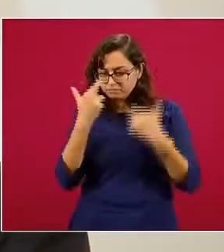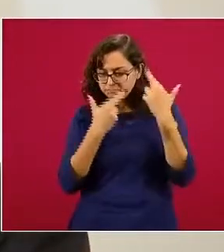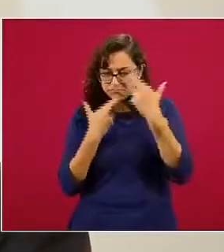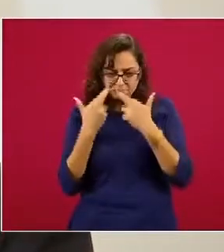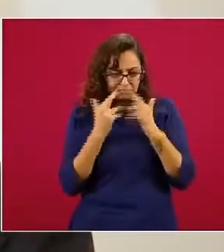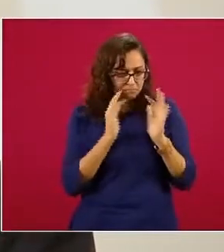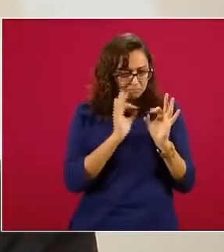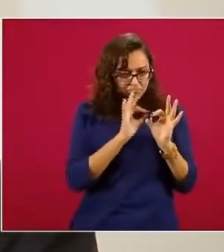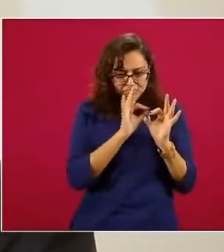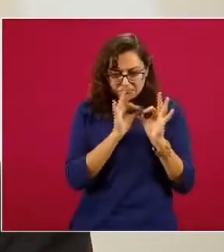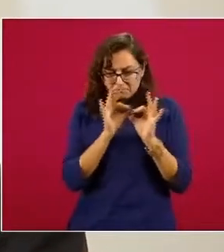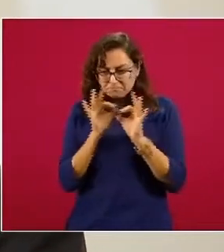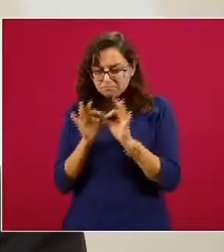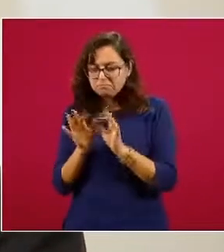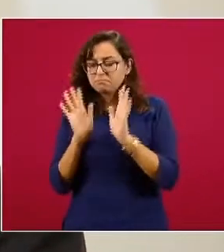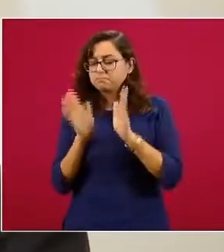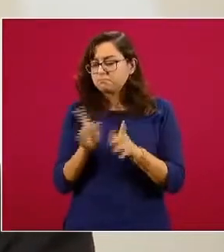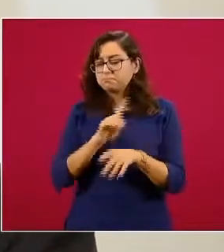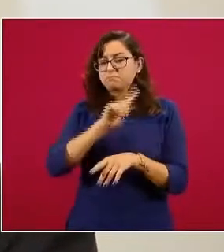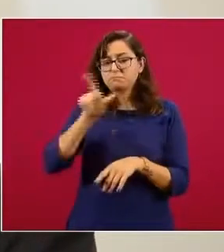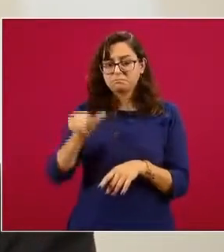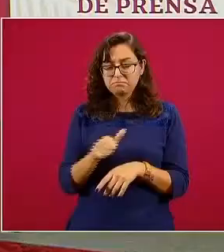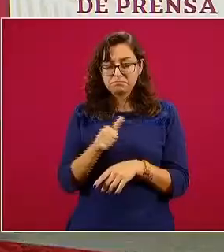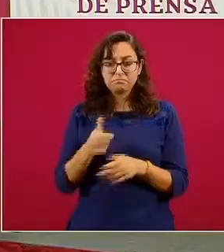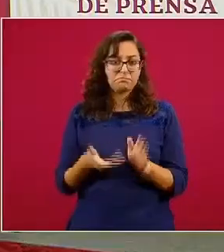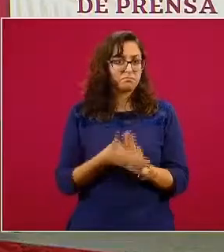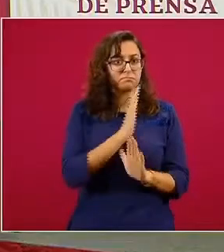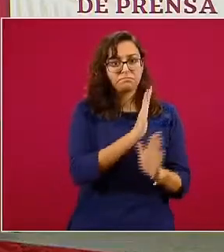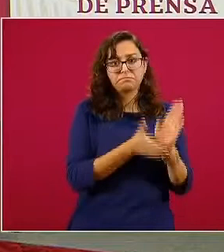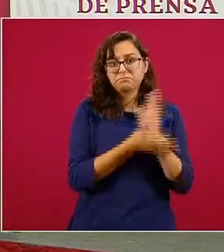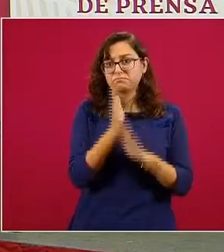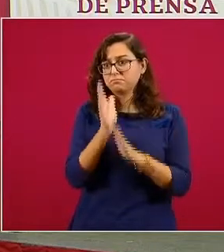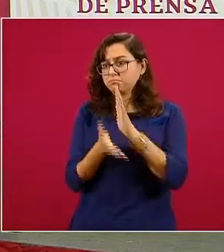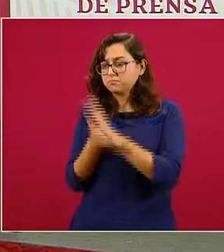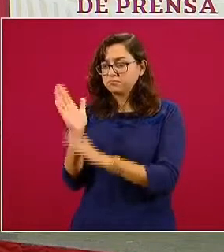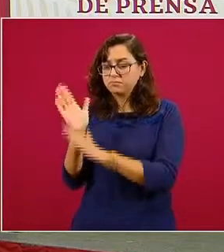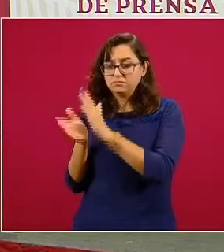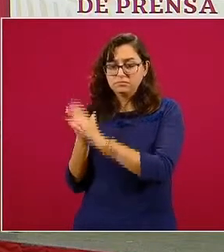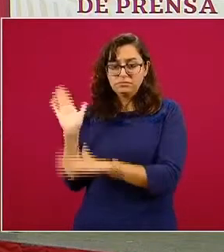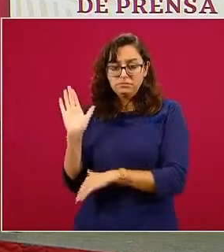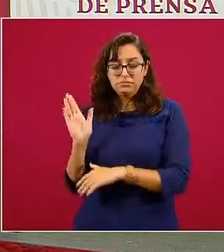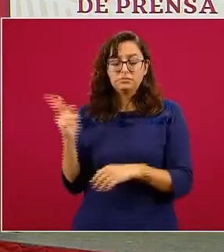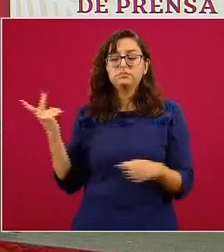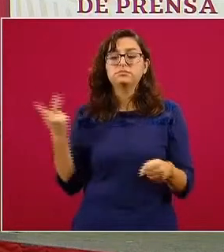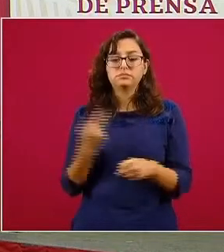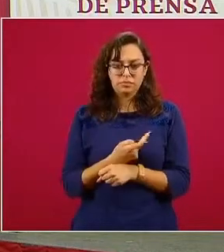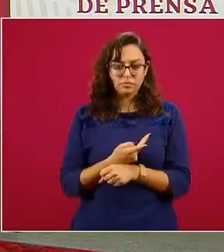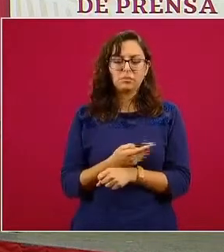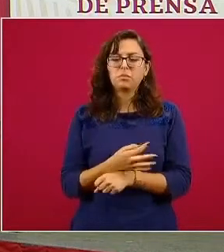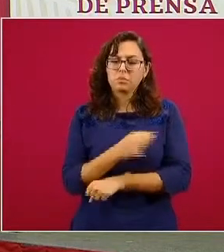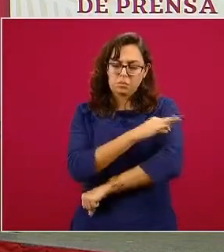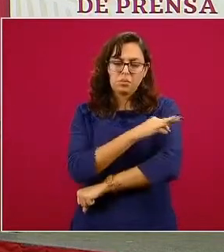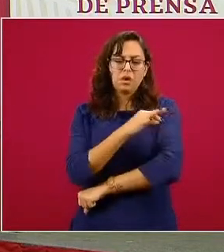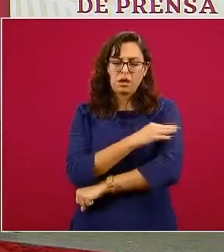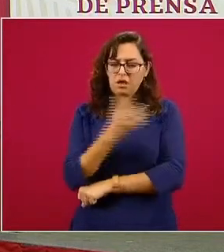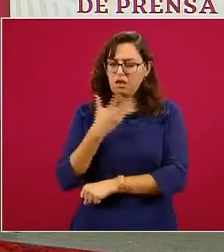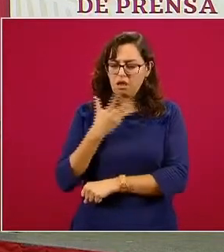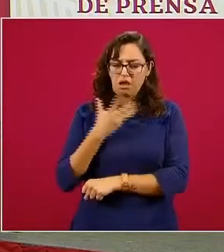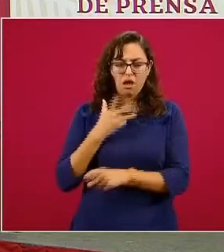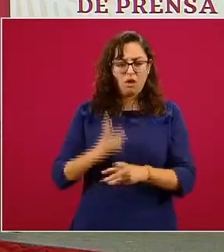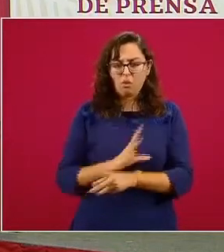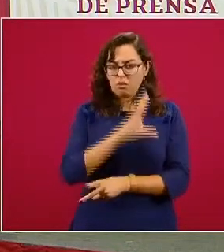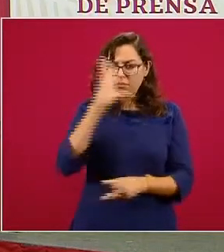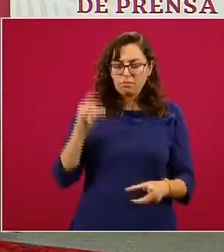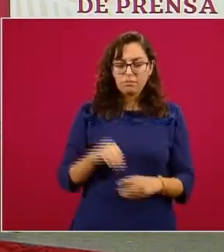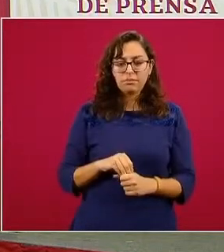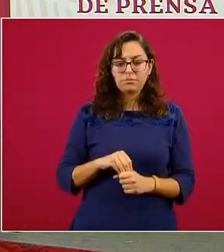de evaluación y luego fueron entregadas a los almacenes, digamos, centrales. Es decir, la vacuna está asegurada para todo el proceso.